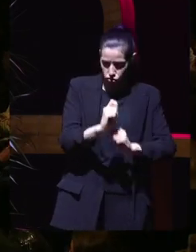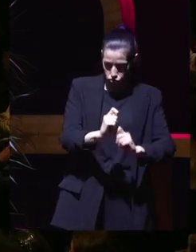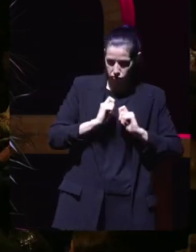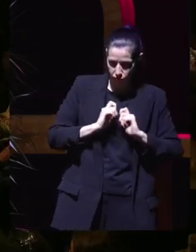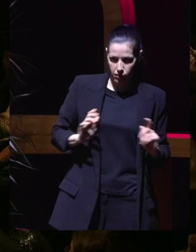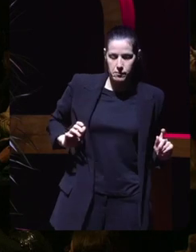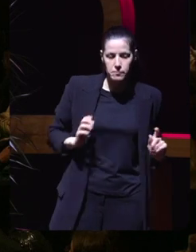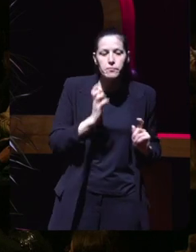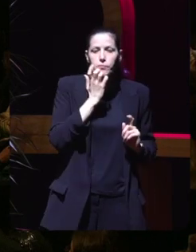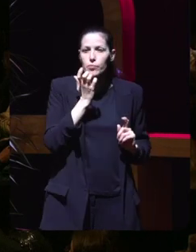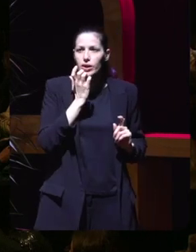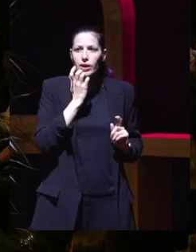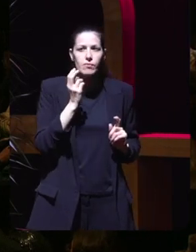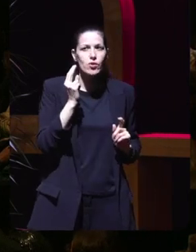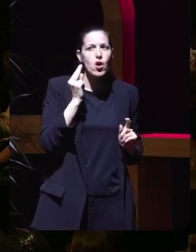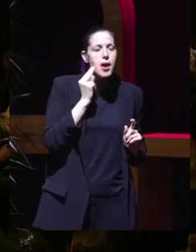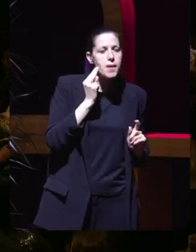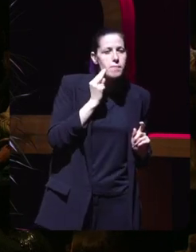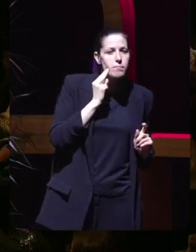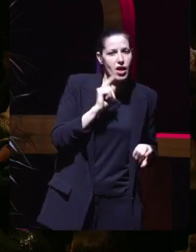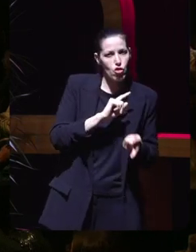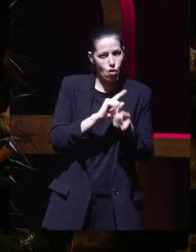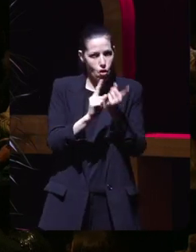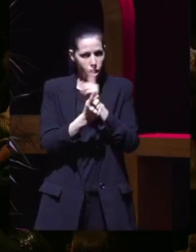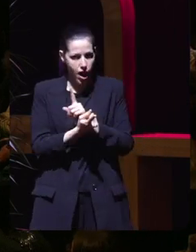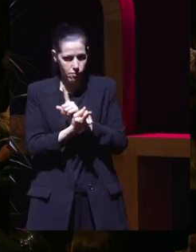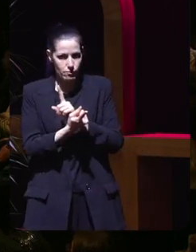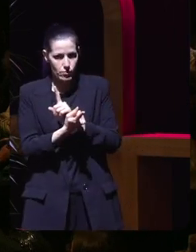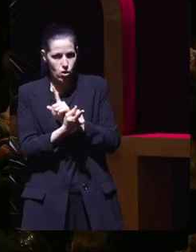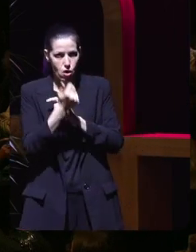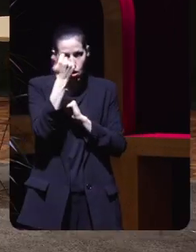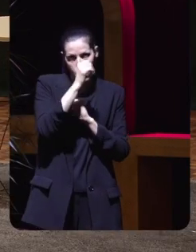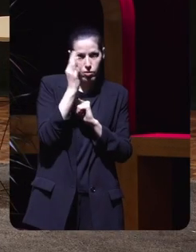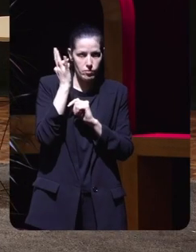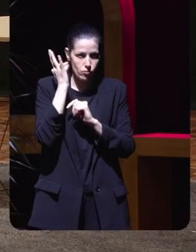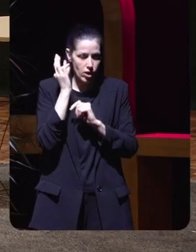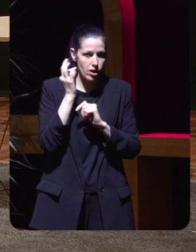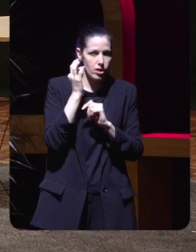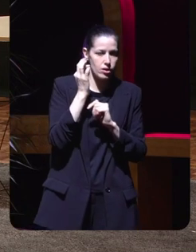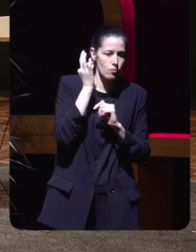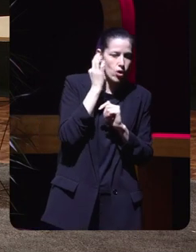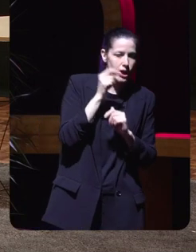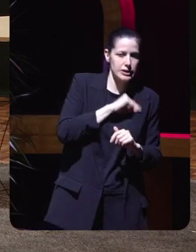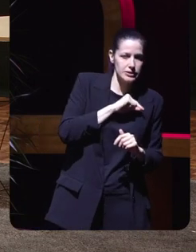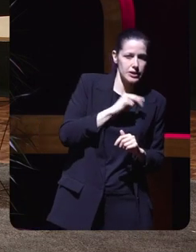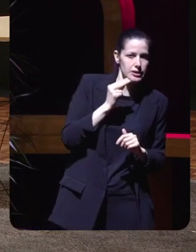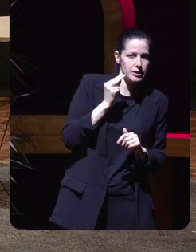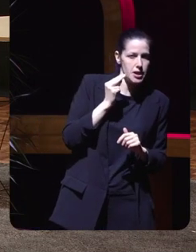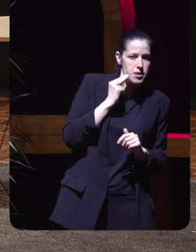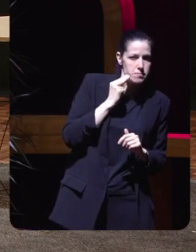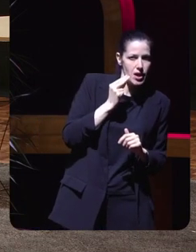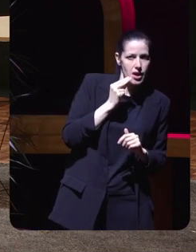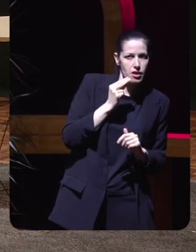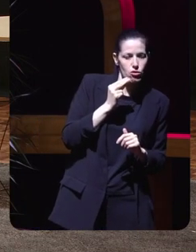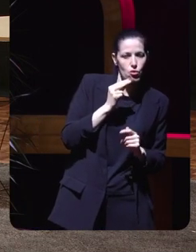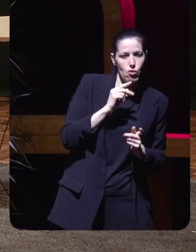que húmedo cambia de bando no me gusta ese desecho O sea ya empezamos con un Tom como aleccionador no porque a mí la función como